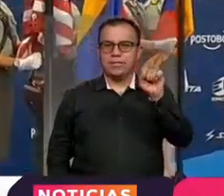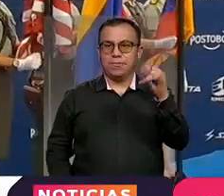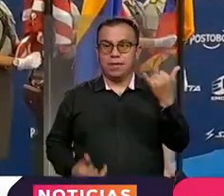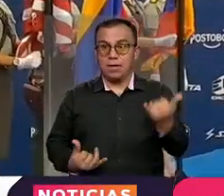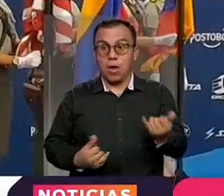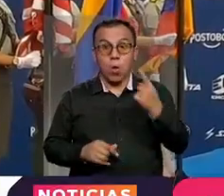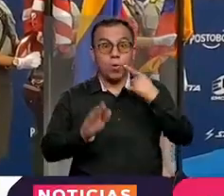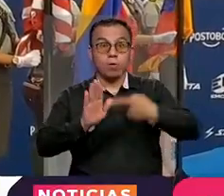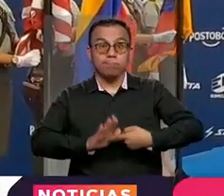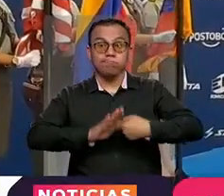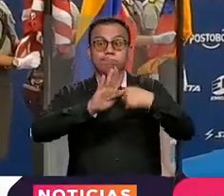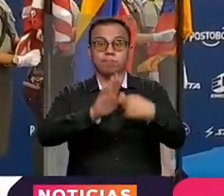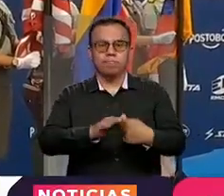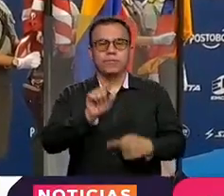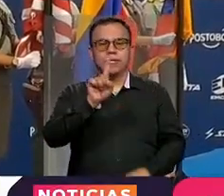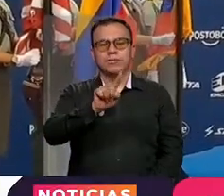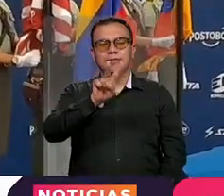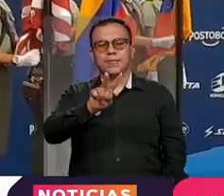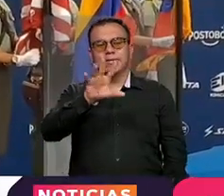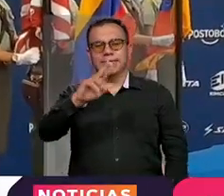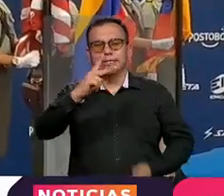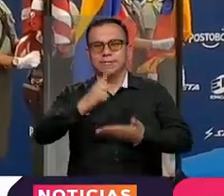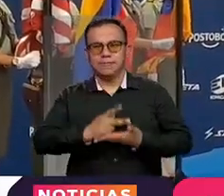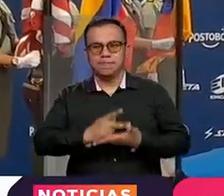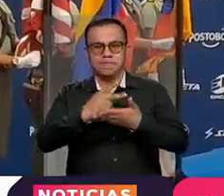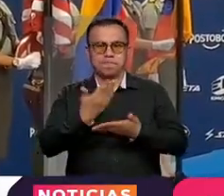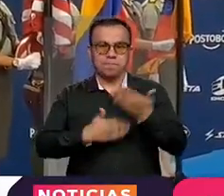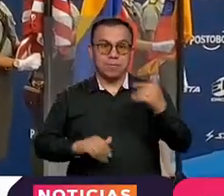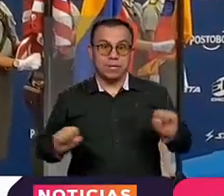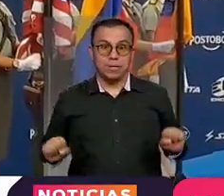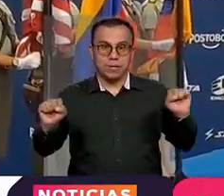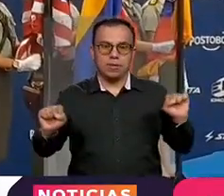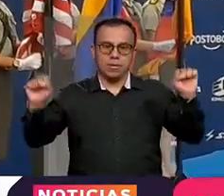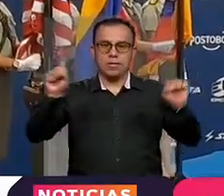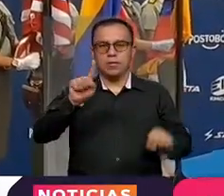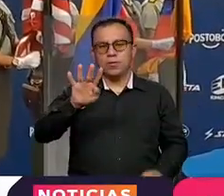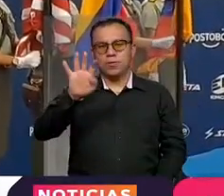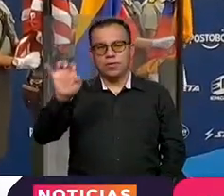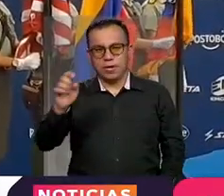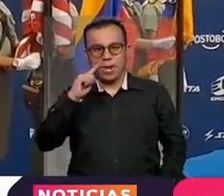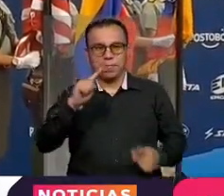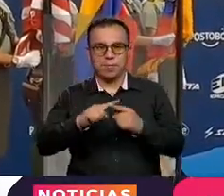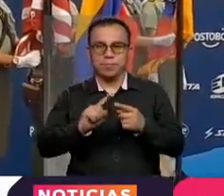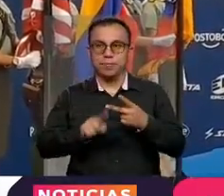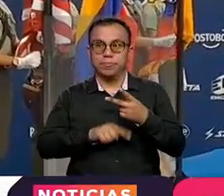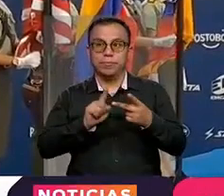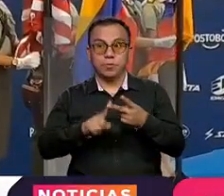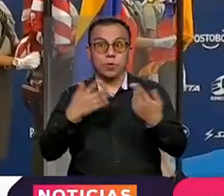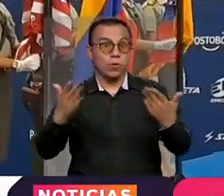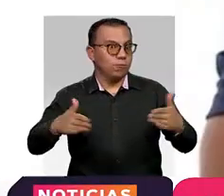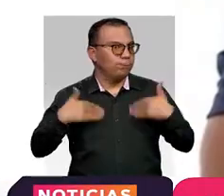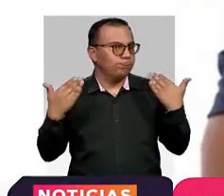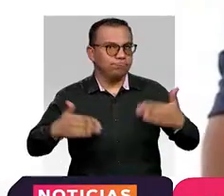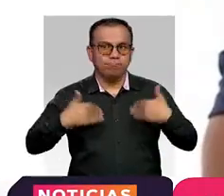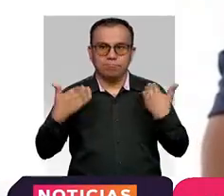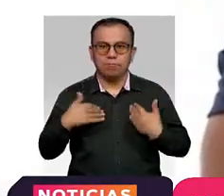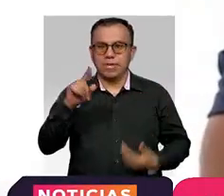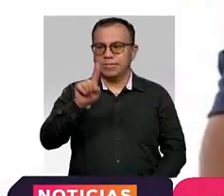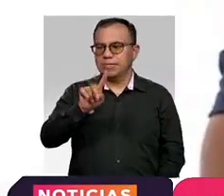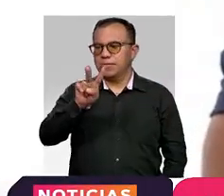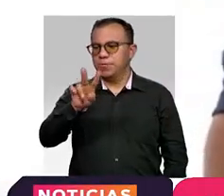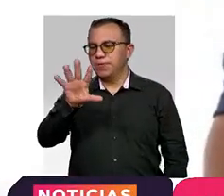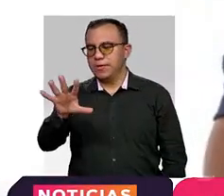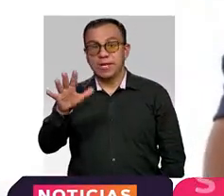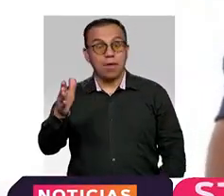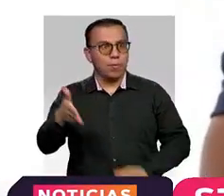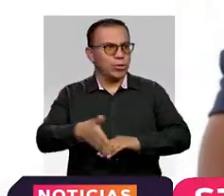Durante su presentación levantó 125 kilos en el arranque y 149 en el envión. Muy emocionante esos 125 cuando lo hice,